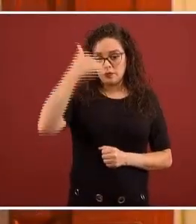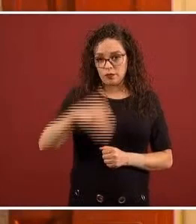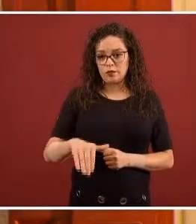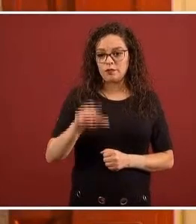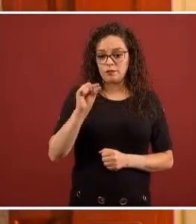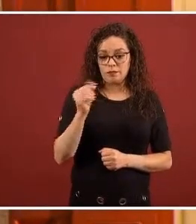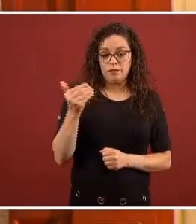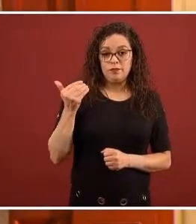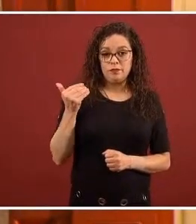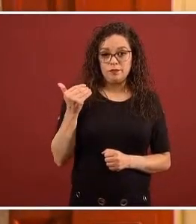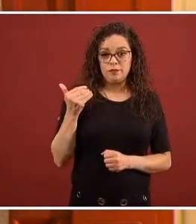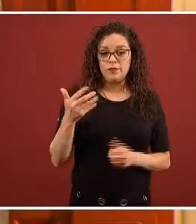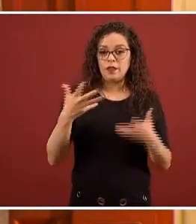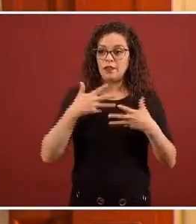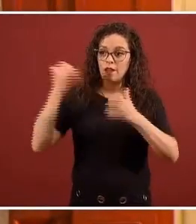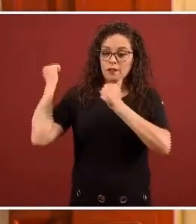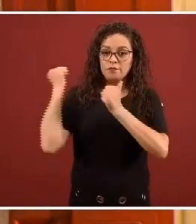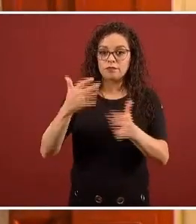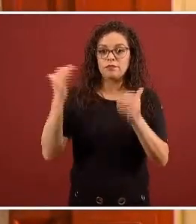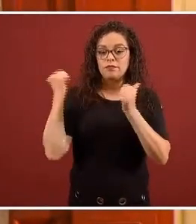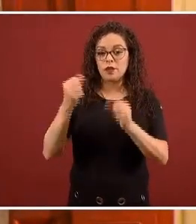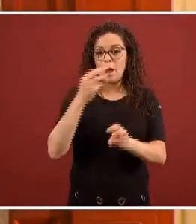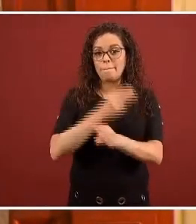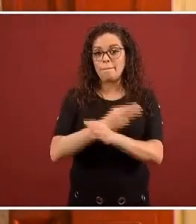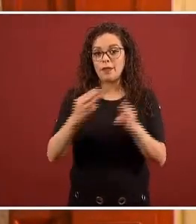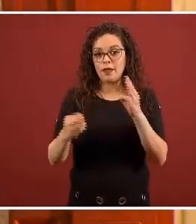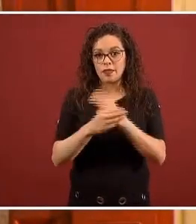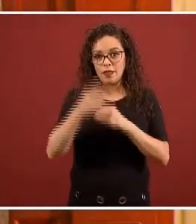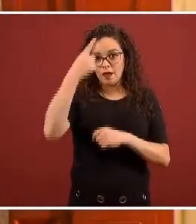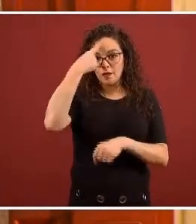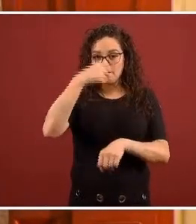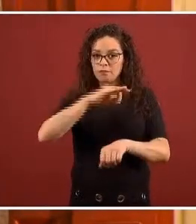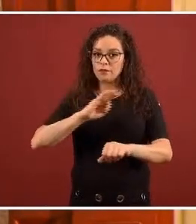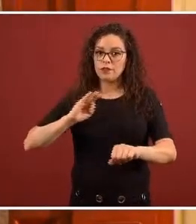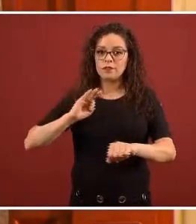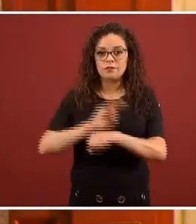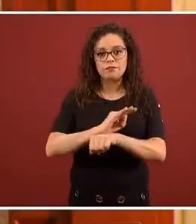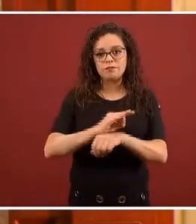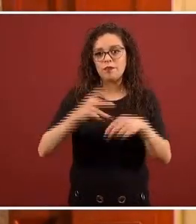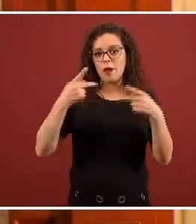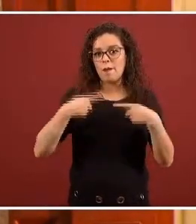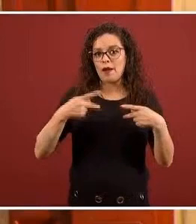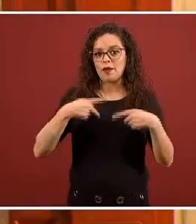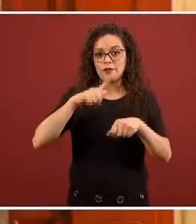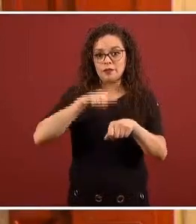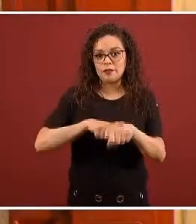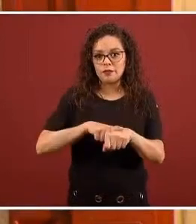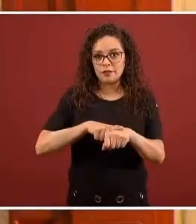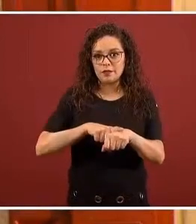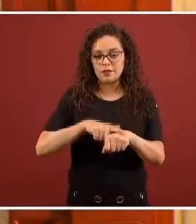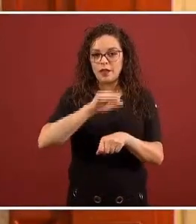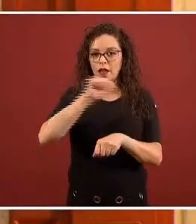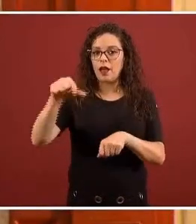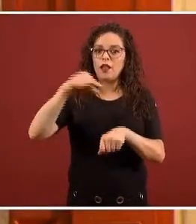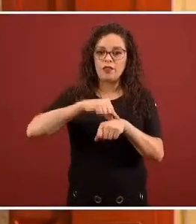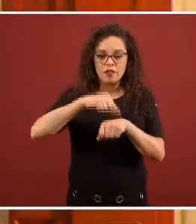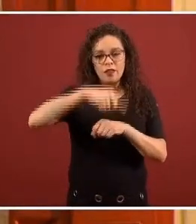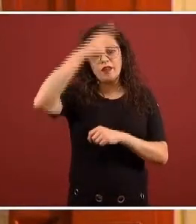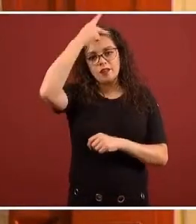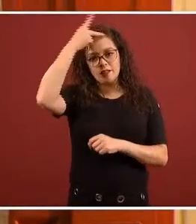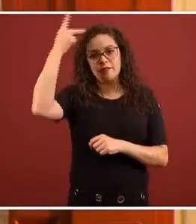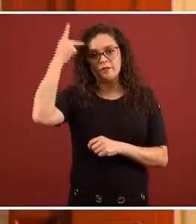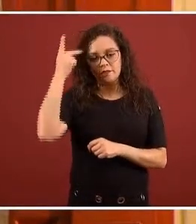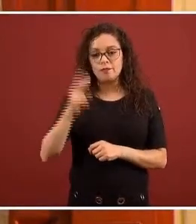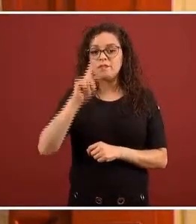recientemente recibimos equipo de protección personal que hacía falta en las unidades médicas. Y aquí les